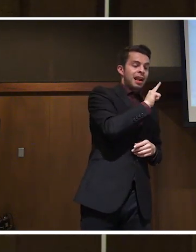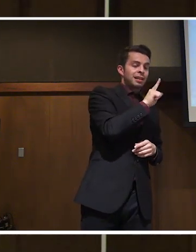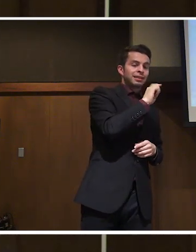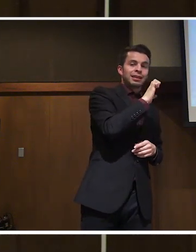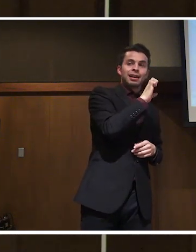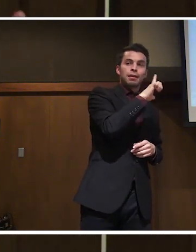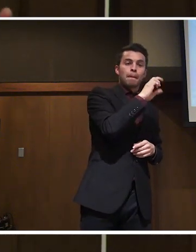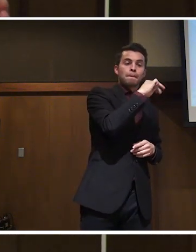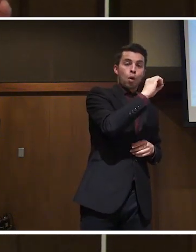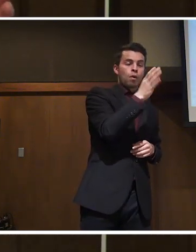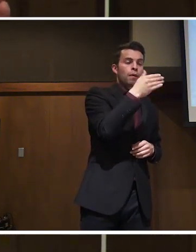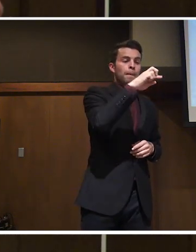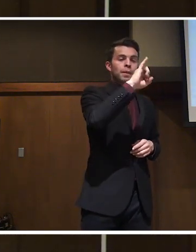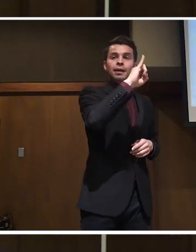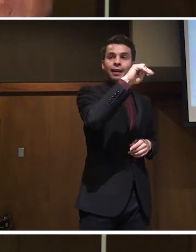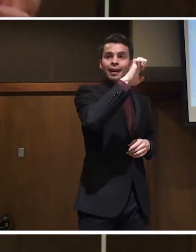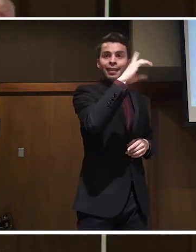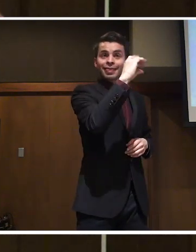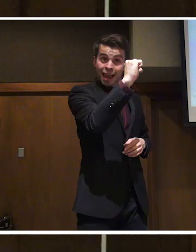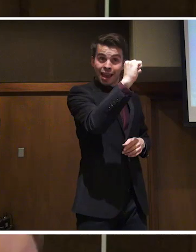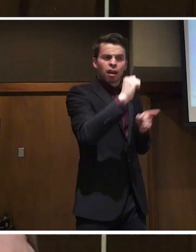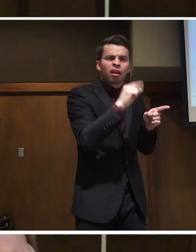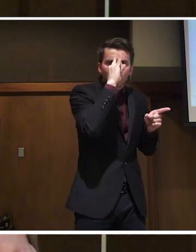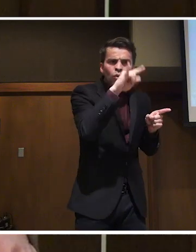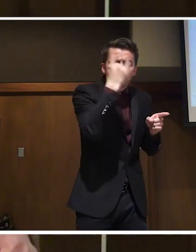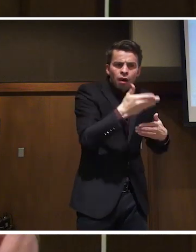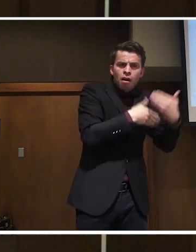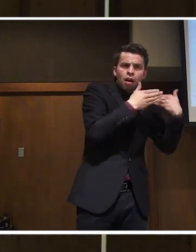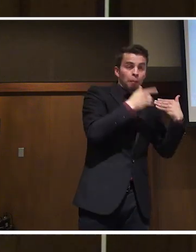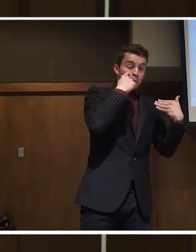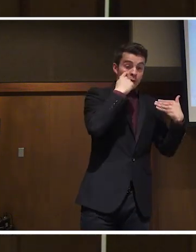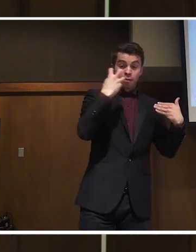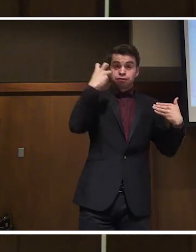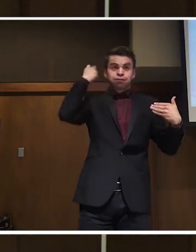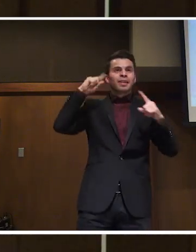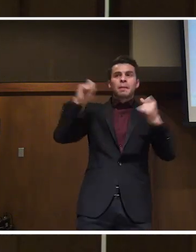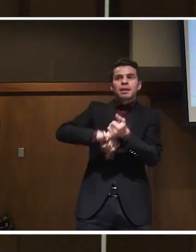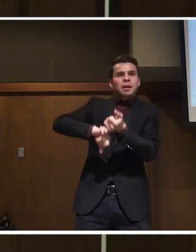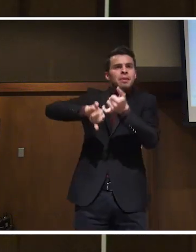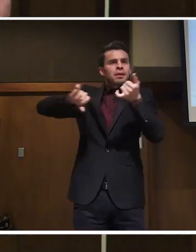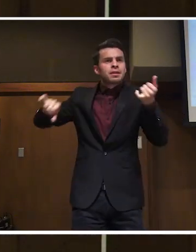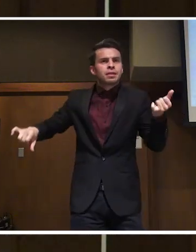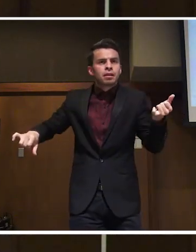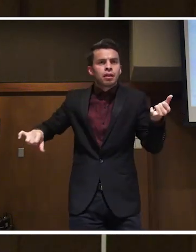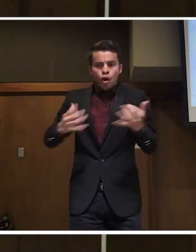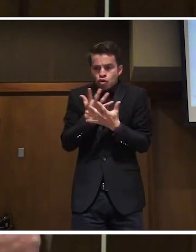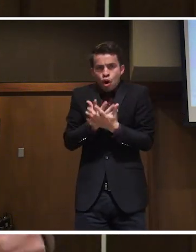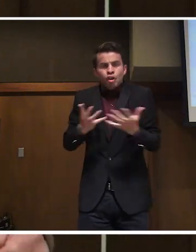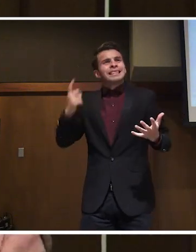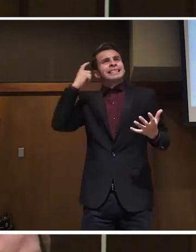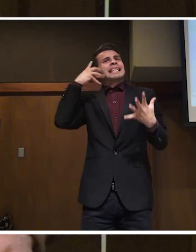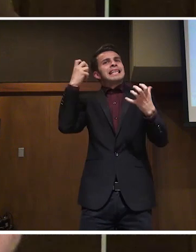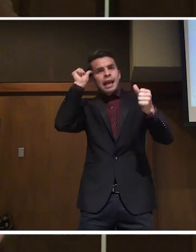extraordinaria hecha de un coronel de la independencia que le dio porque era importante para después tener la historia de lo que